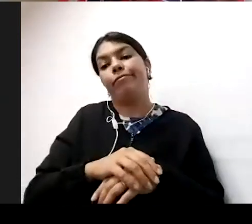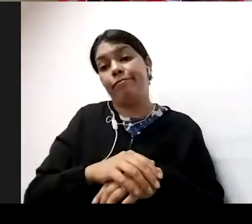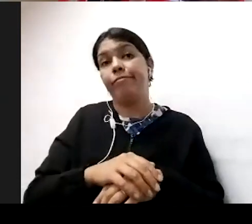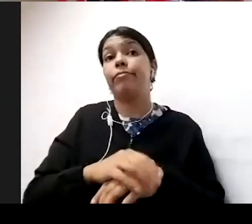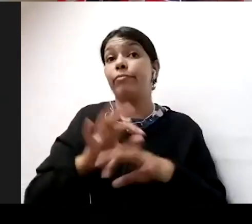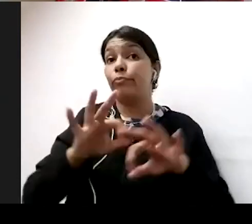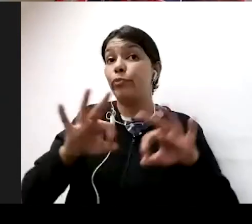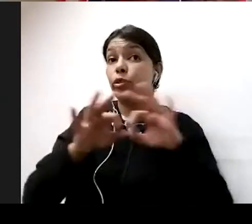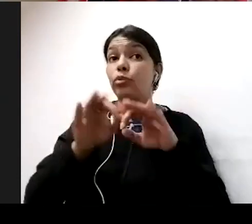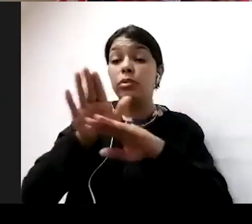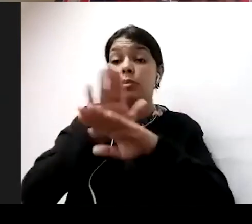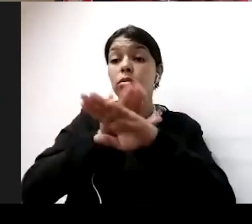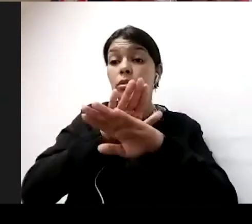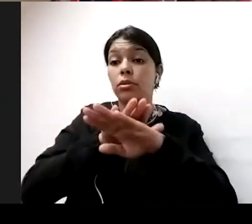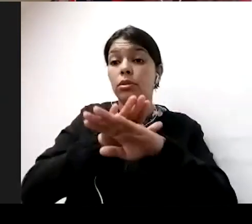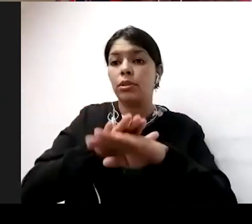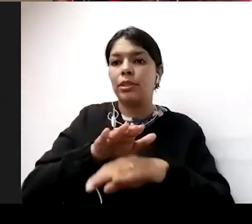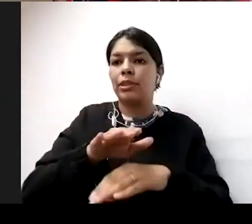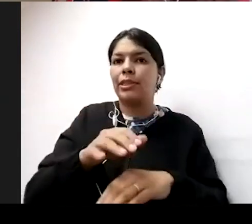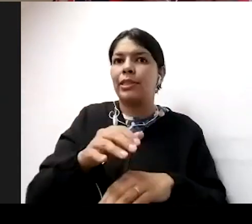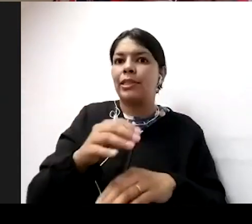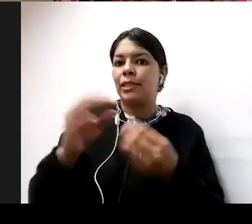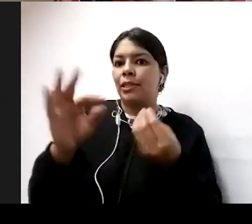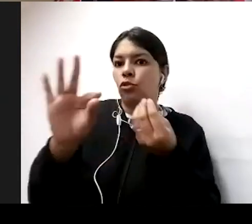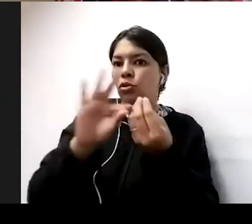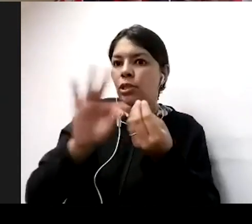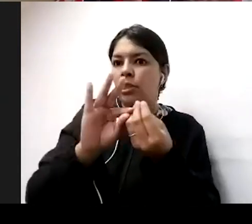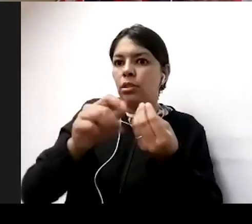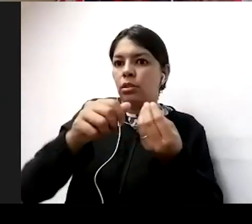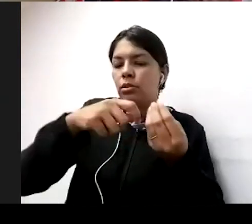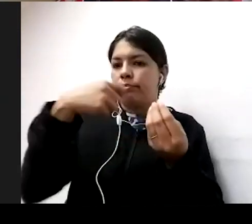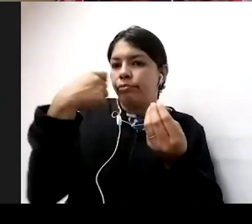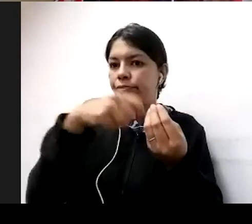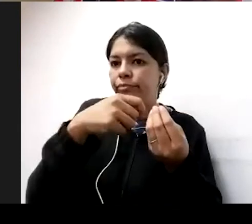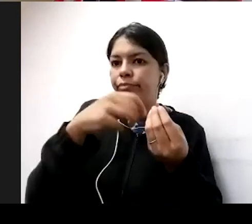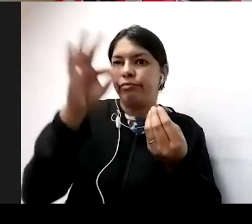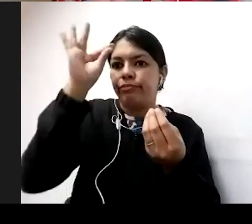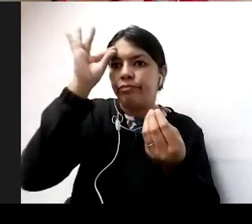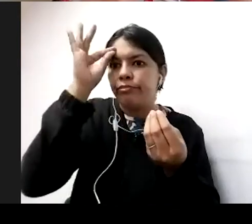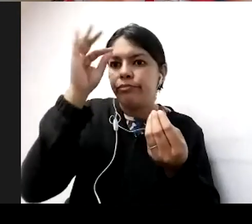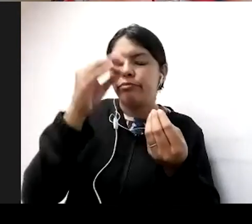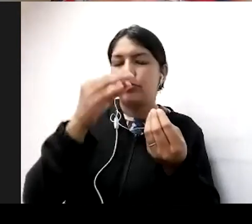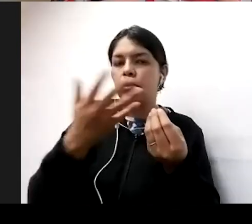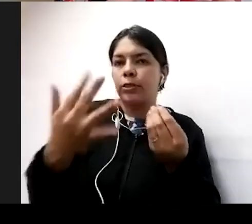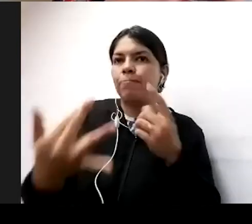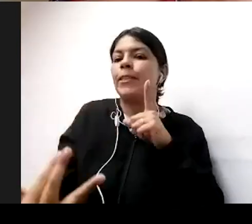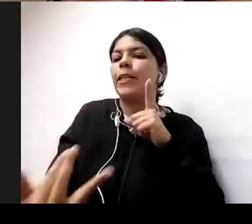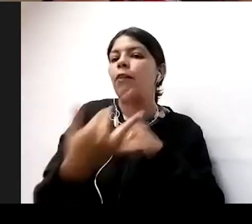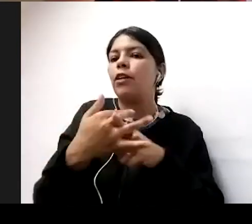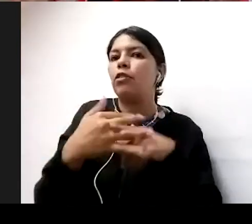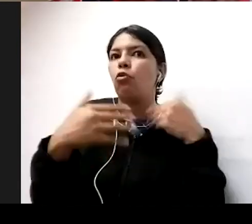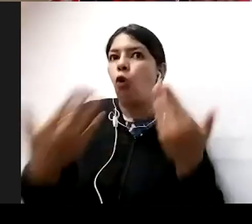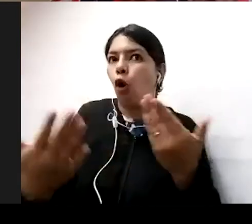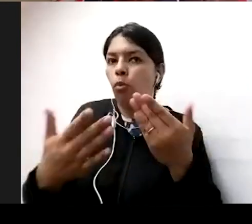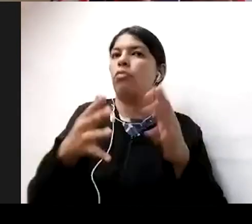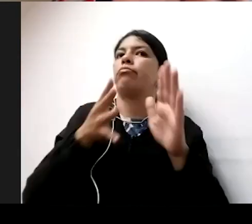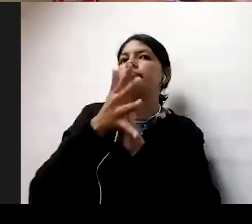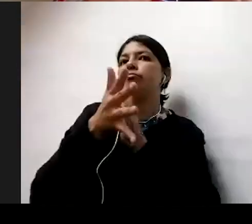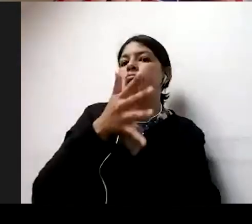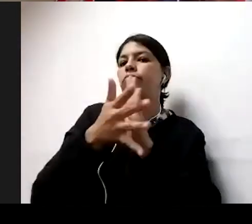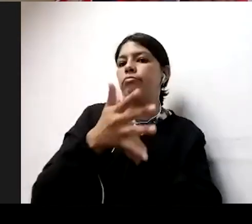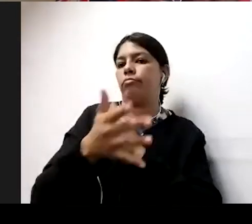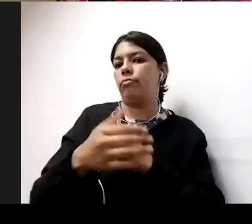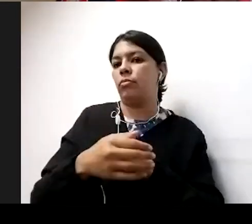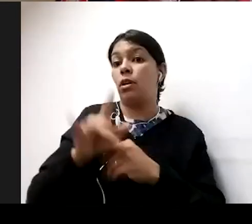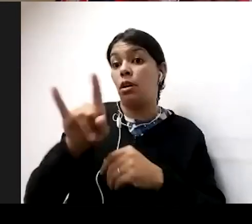que tiene consumir cualquier tipo de sustancias psicoactivas para su vida, para el momento en el que ustedes se enfrenten o si